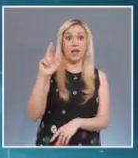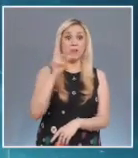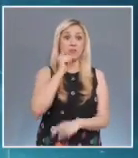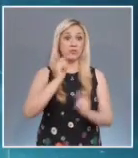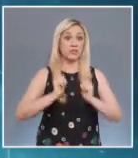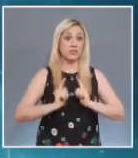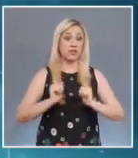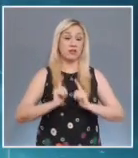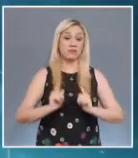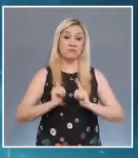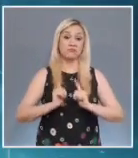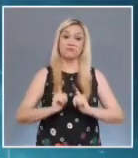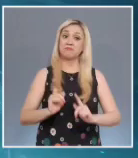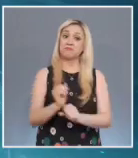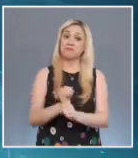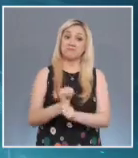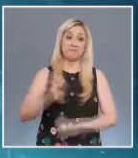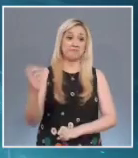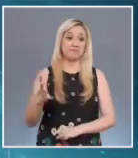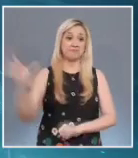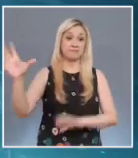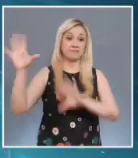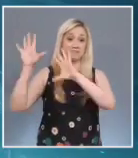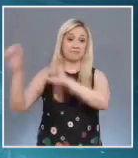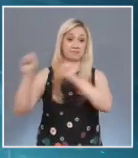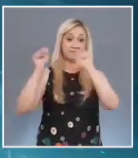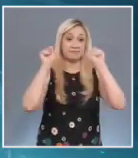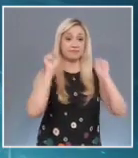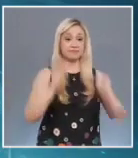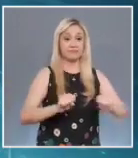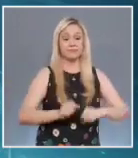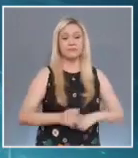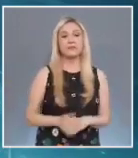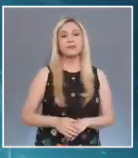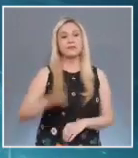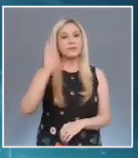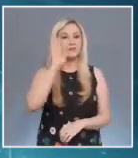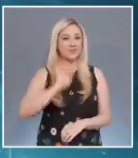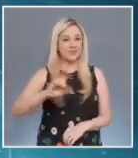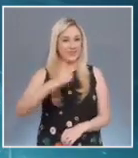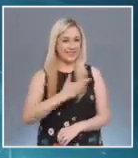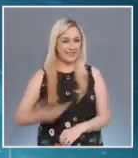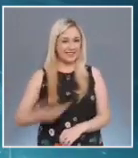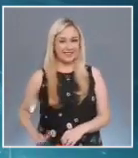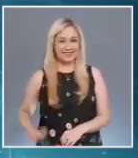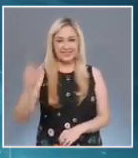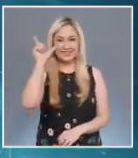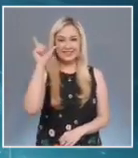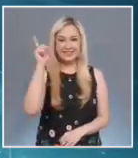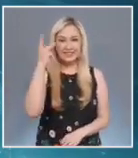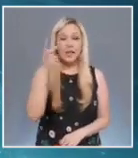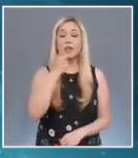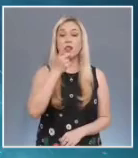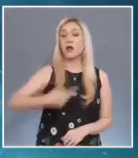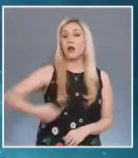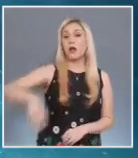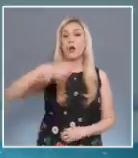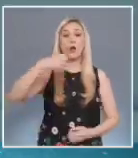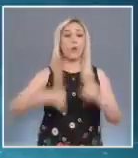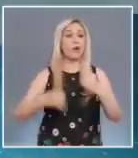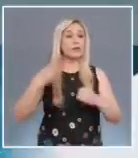La ministra presidenta Norma Lucía Piña Hernández aseguró que los juzgadores son el pilar fundamental de la paz